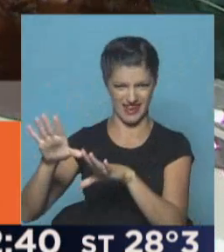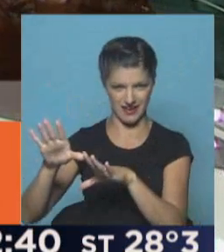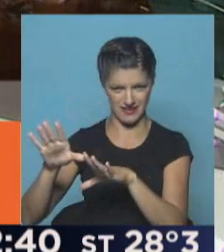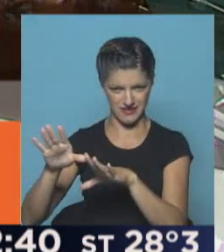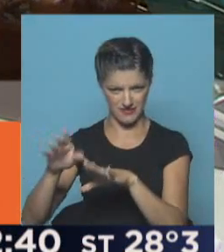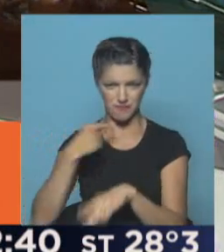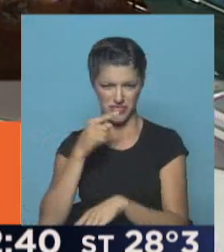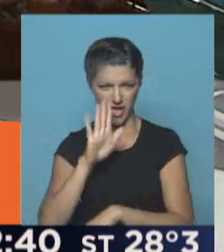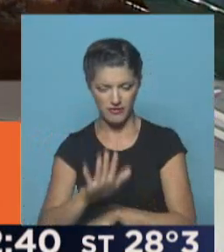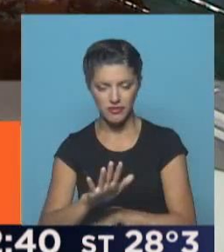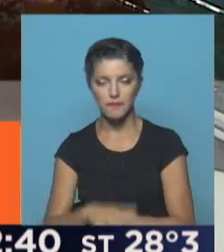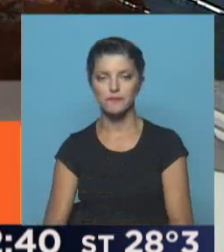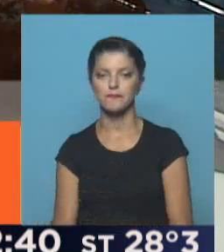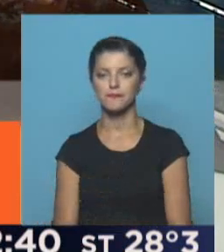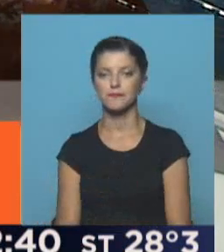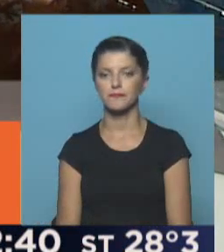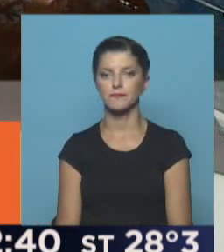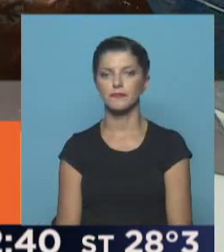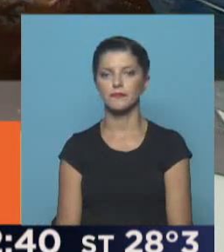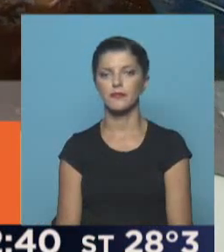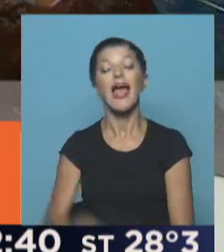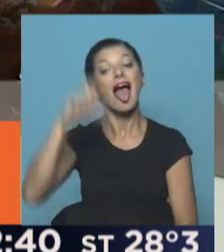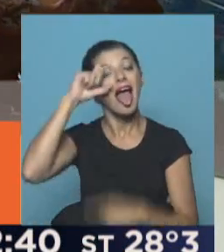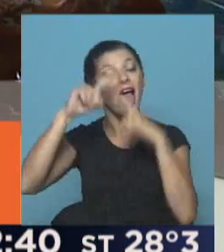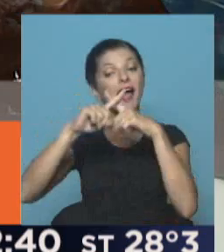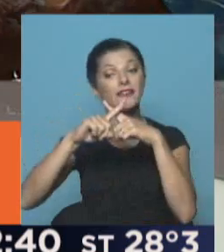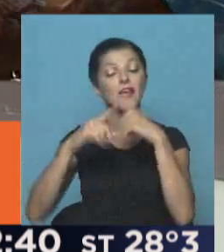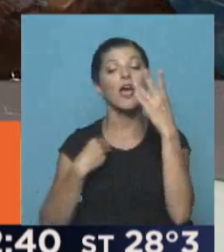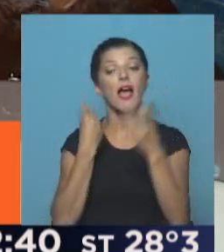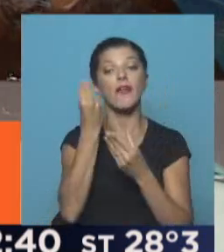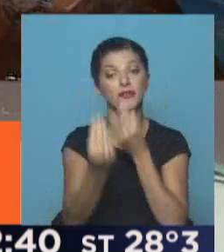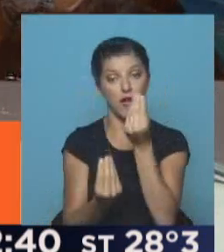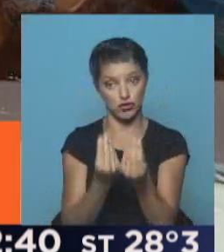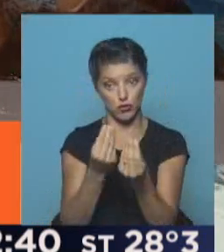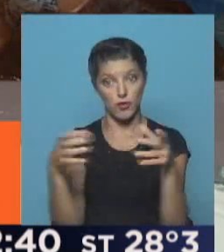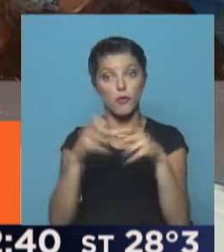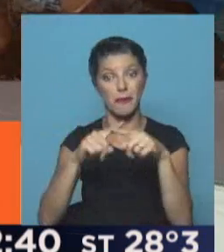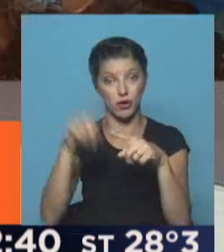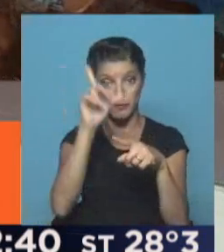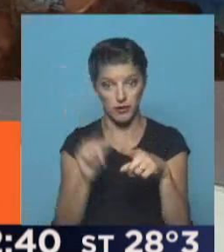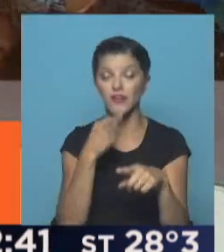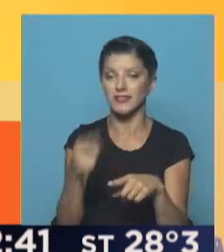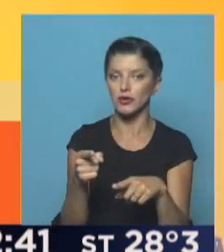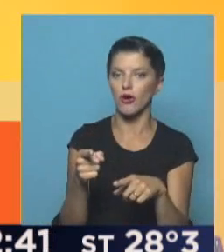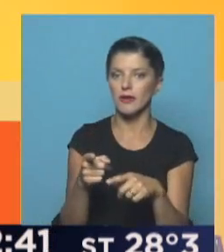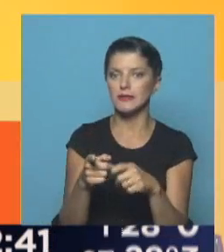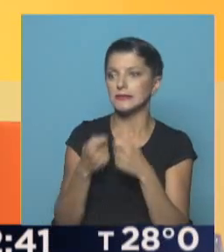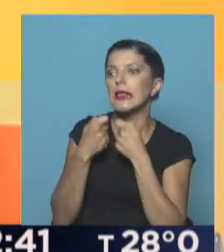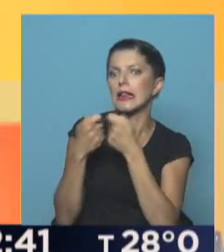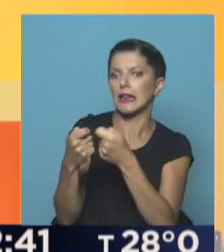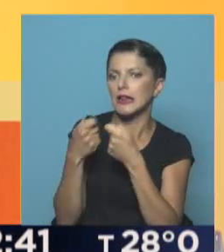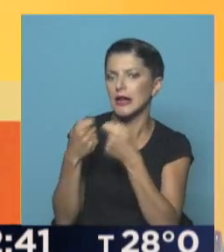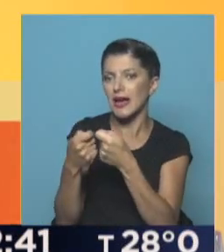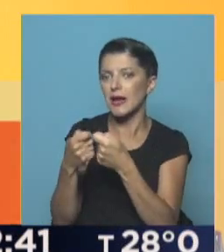Mitt Romney, el ex candidato republicano, que es hacerle la vida imposible a